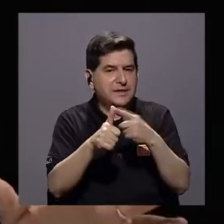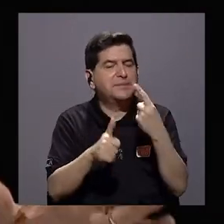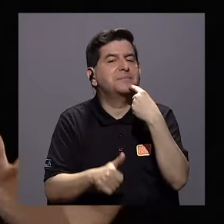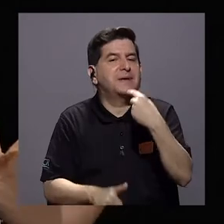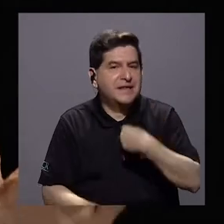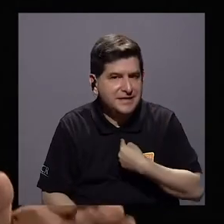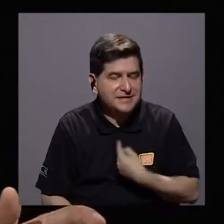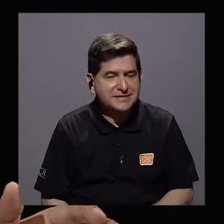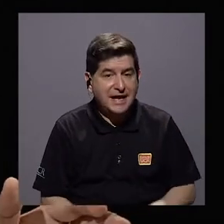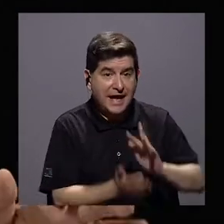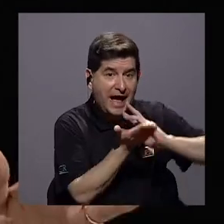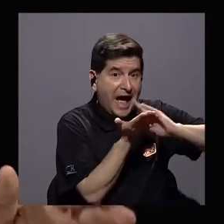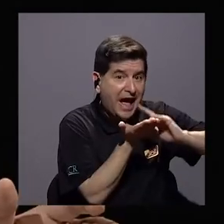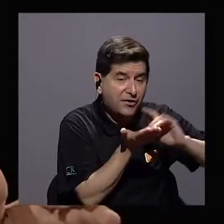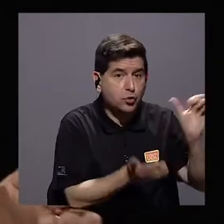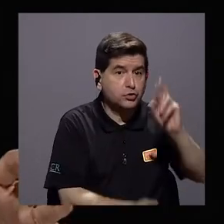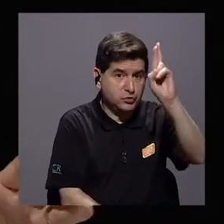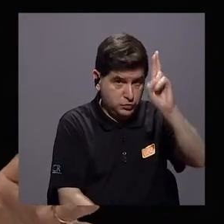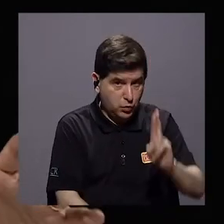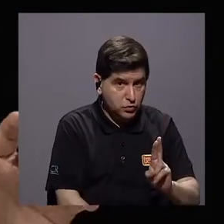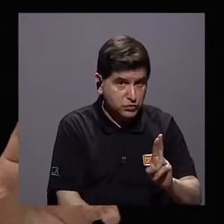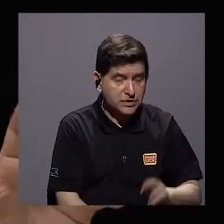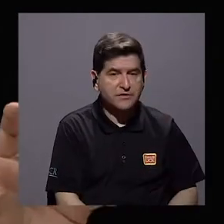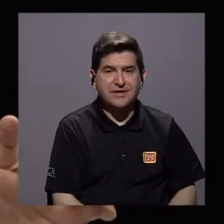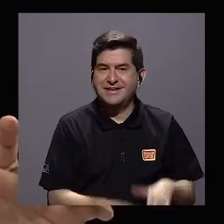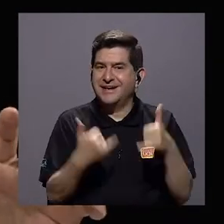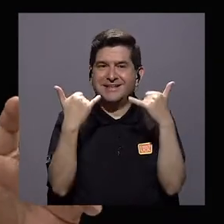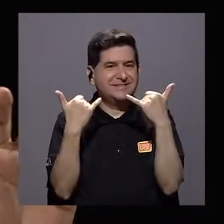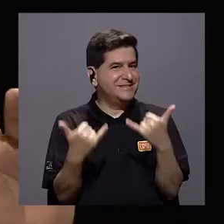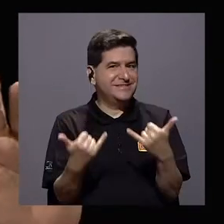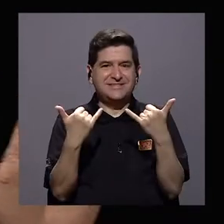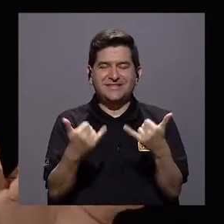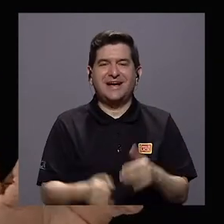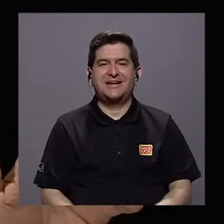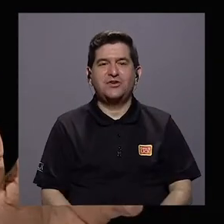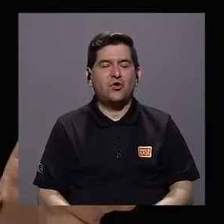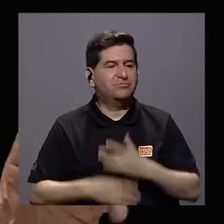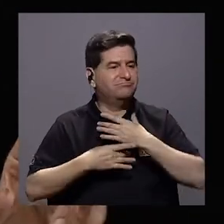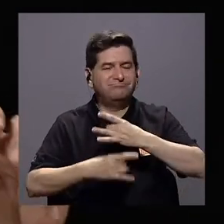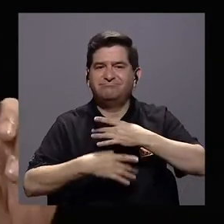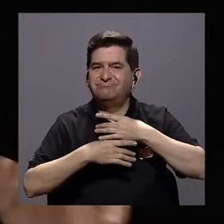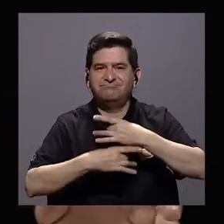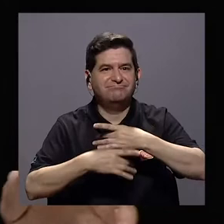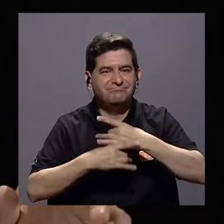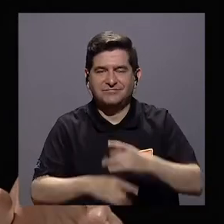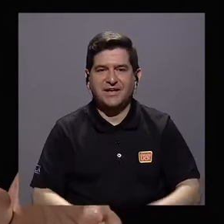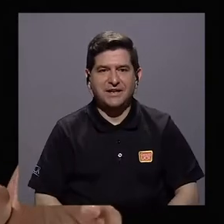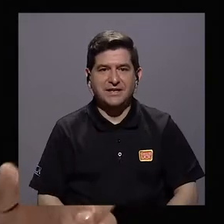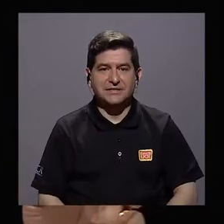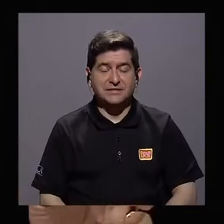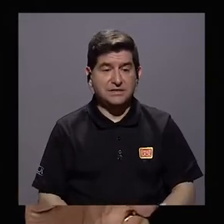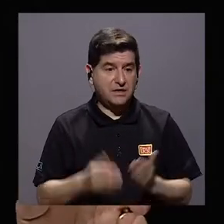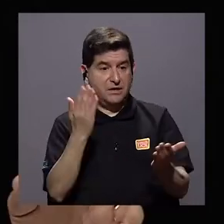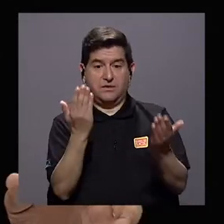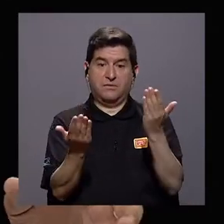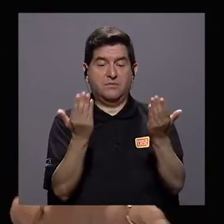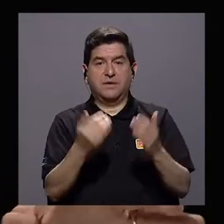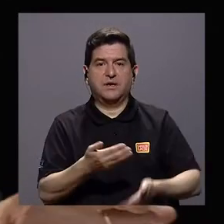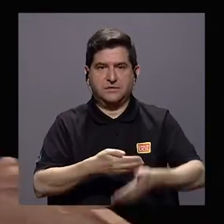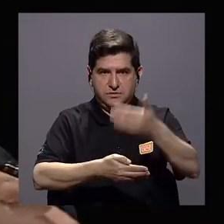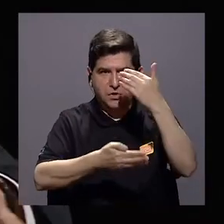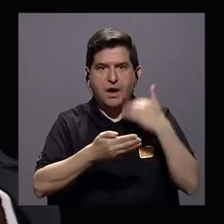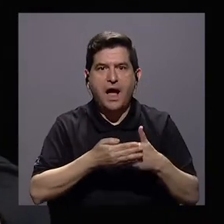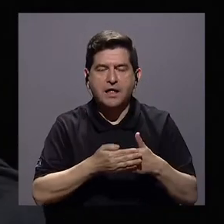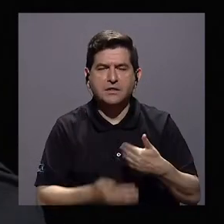usted nos dice que el arroz en Costa Rica dejó de ser materia de interés y nos pone en un contraste en el que